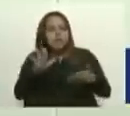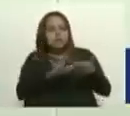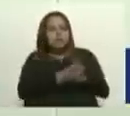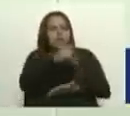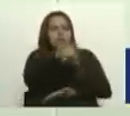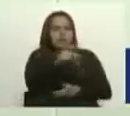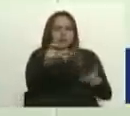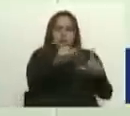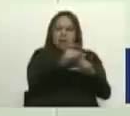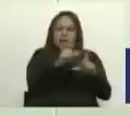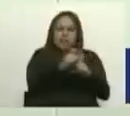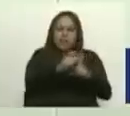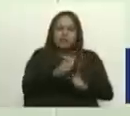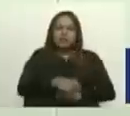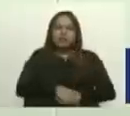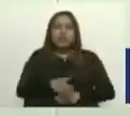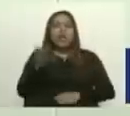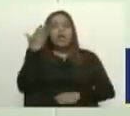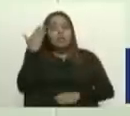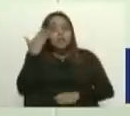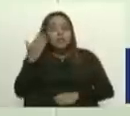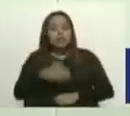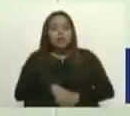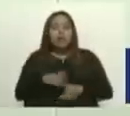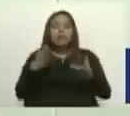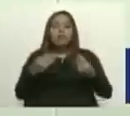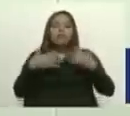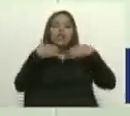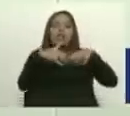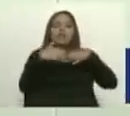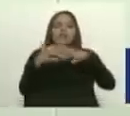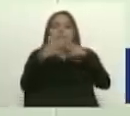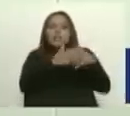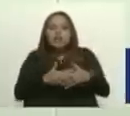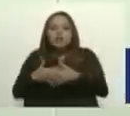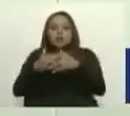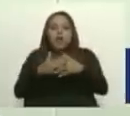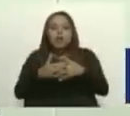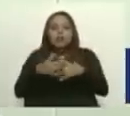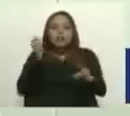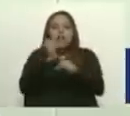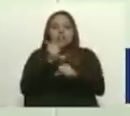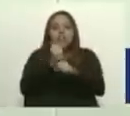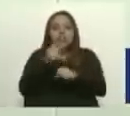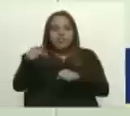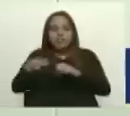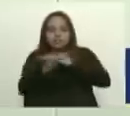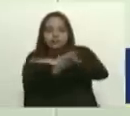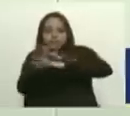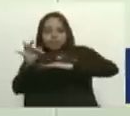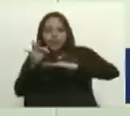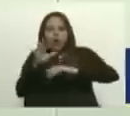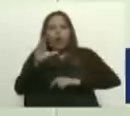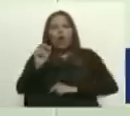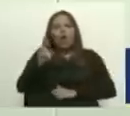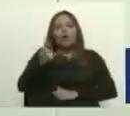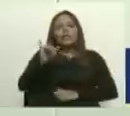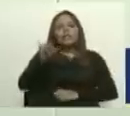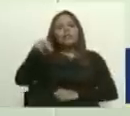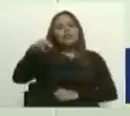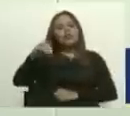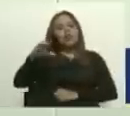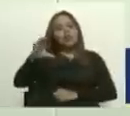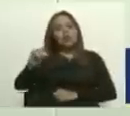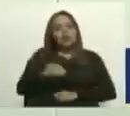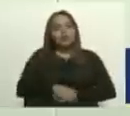al respecto, tomando en cuenta que muchas empresas norteamericanas operaban en la faja petrolífera del Orinoco. Y la